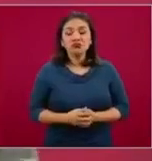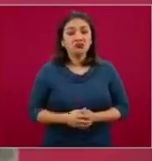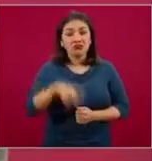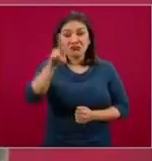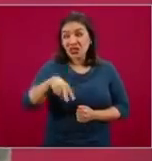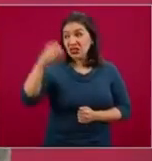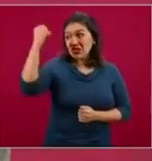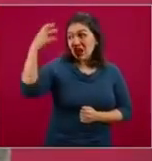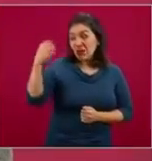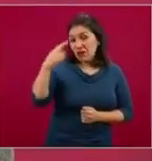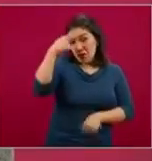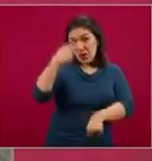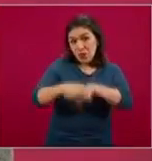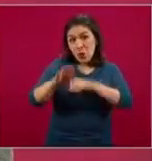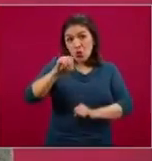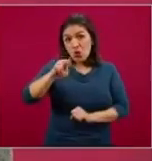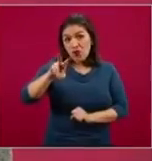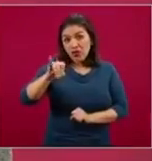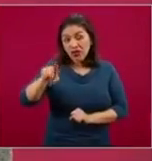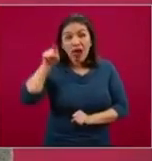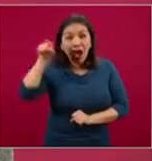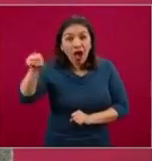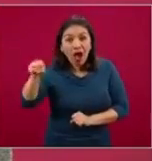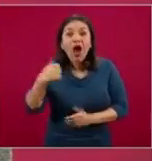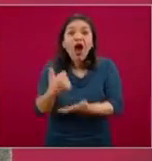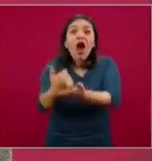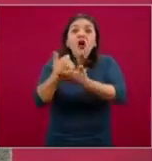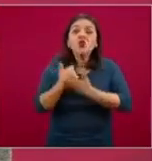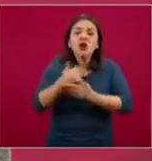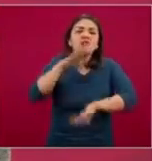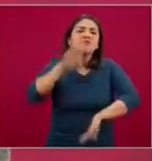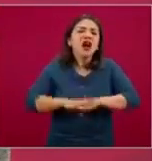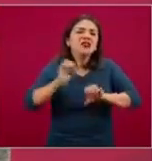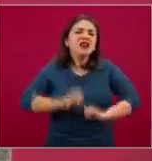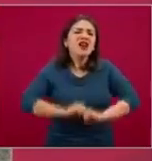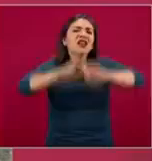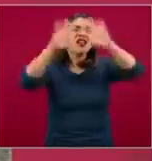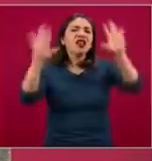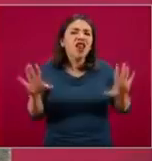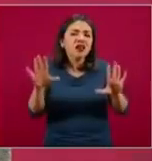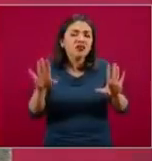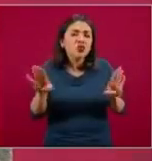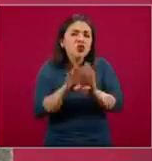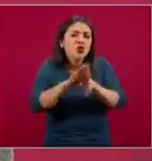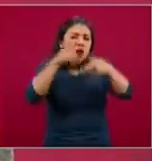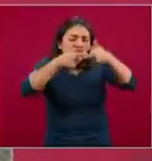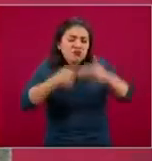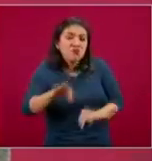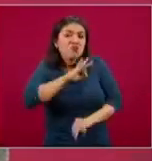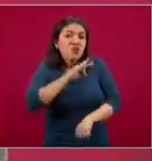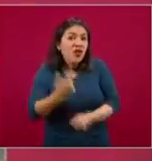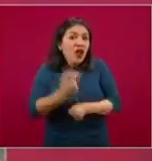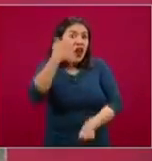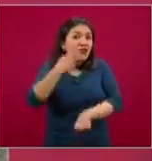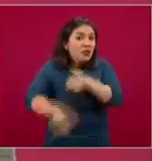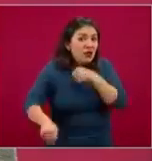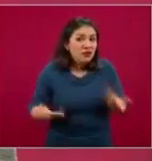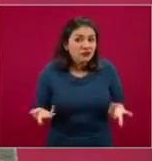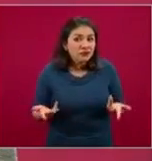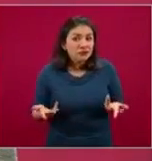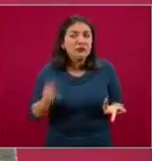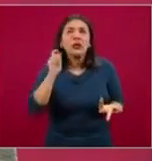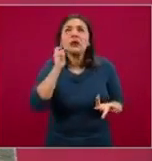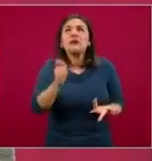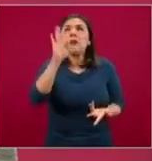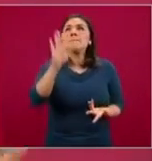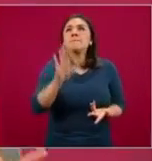de riesgo COVID es un instrumento objetivo de estimación del riesgo. Es